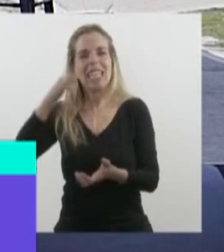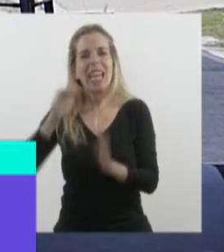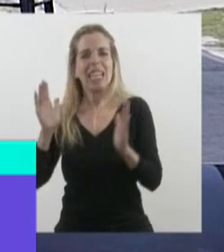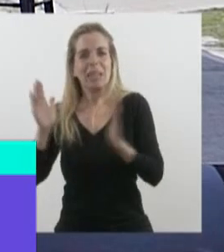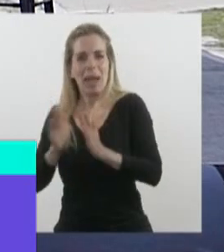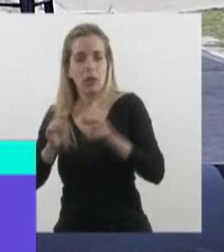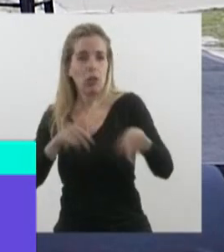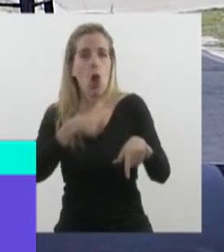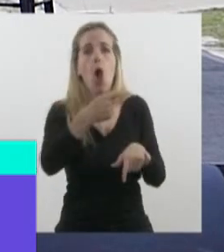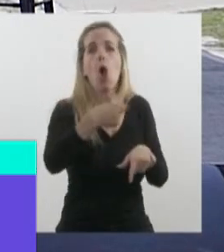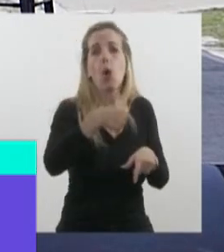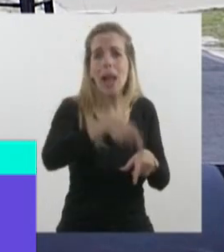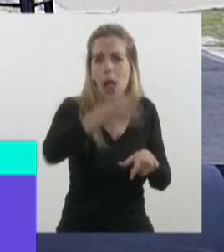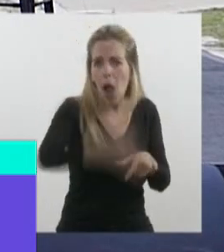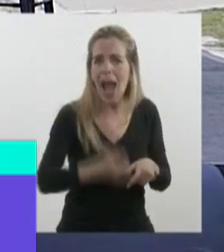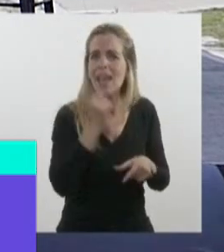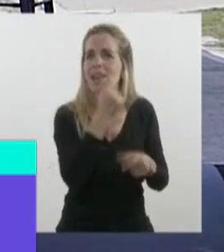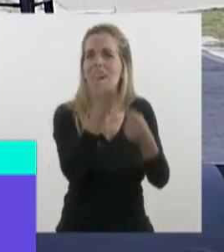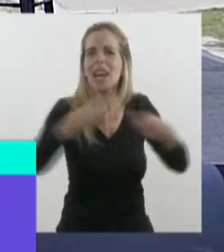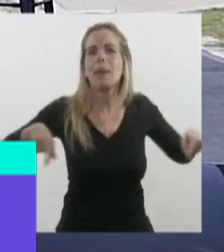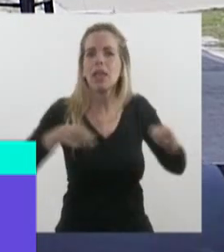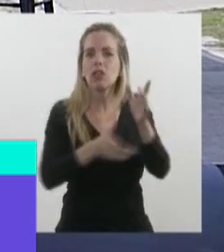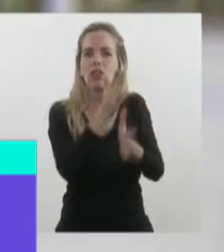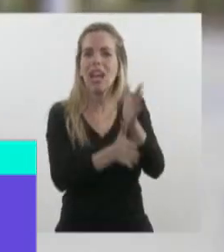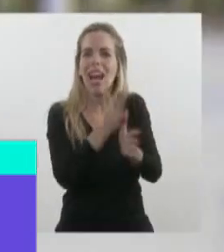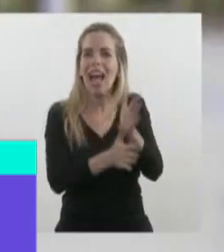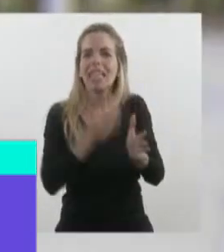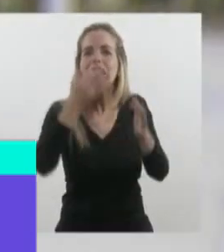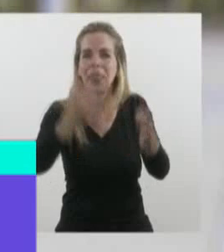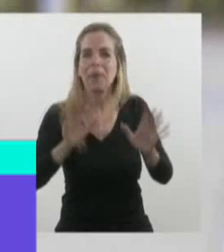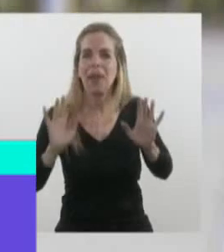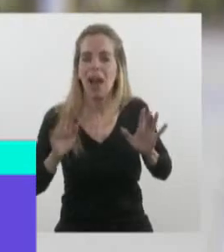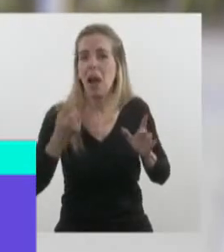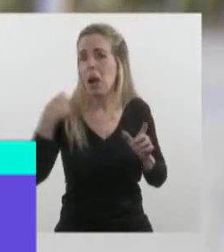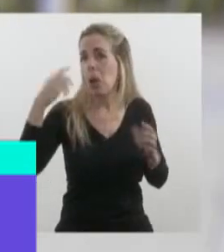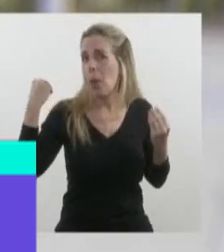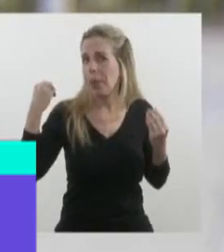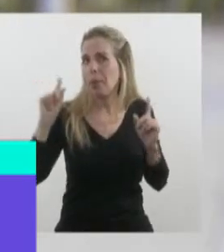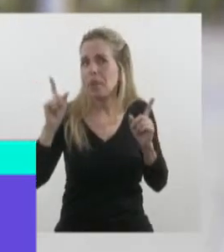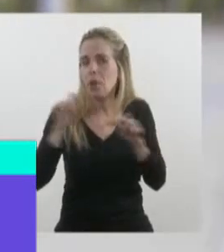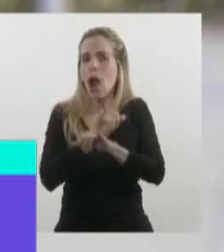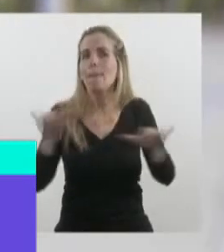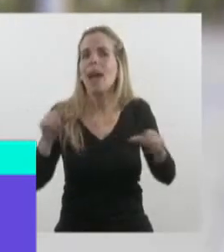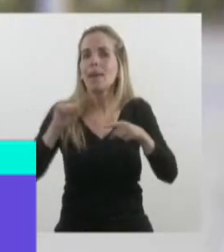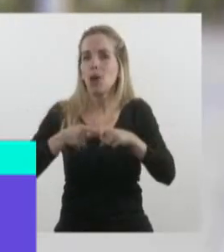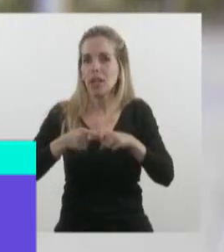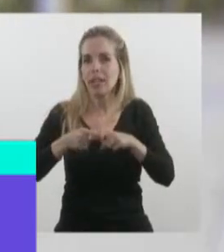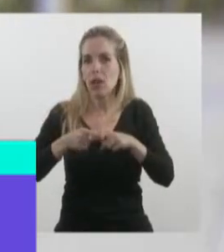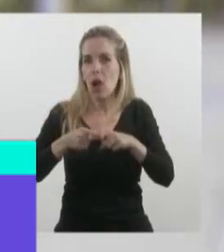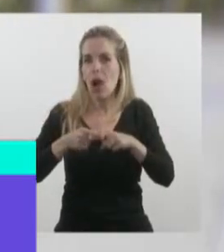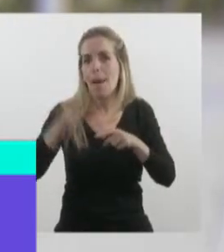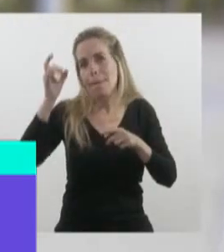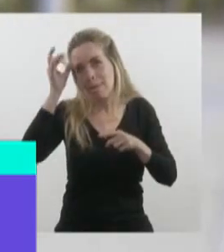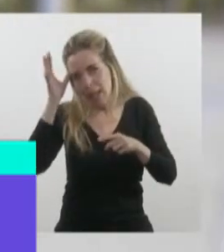hoy tienen medicamentos gratis. ¿Y cuándo lo hicimos? En medio de la campaña. En medio de la pandemia,